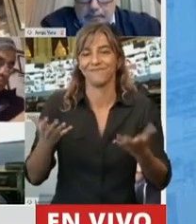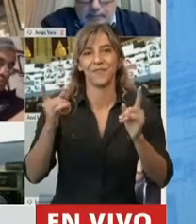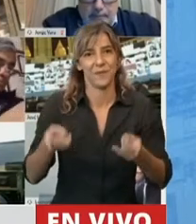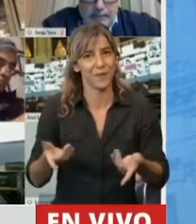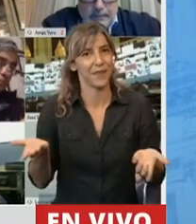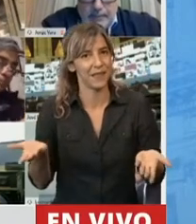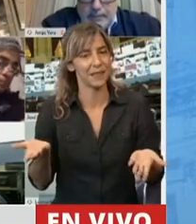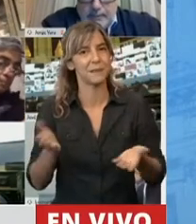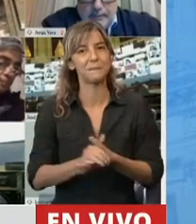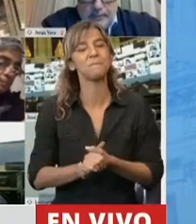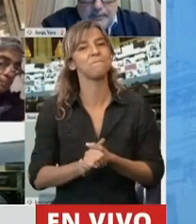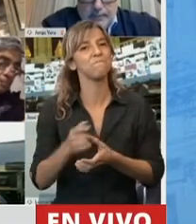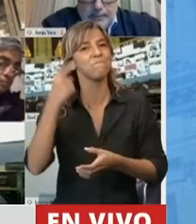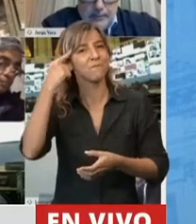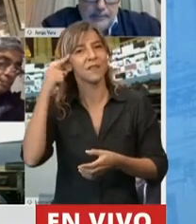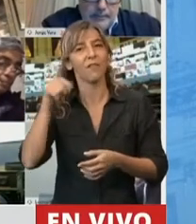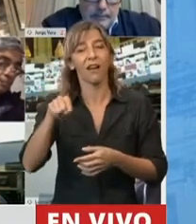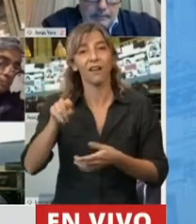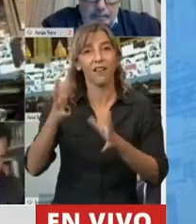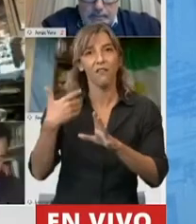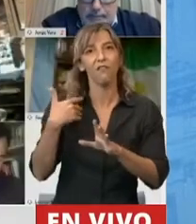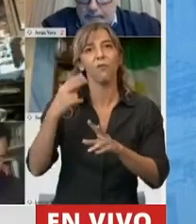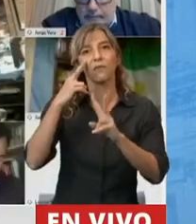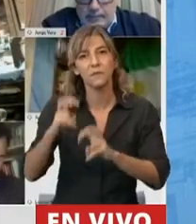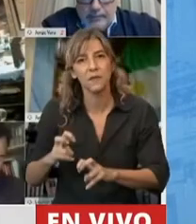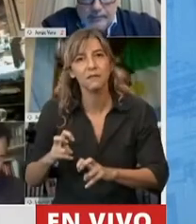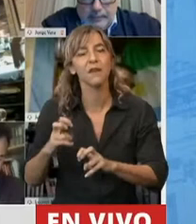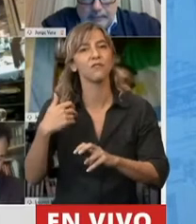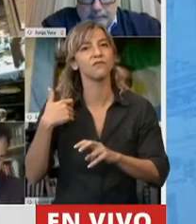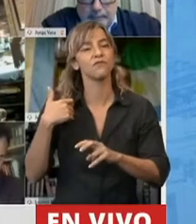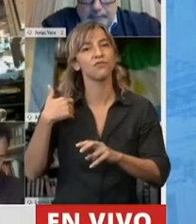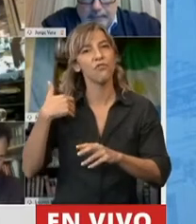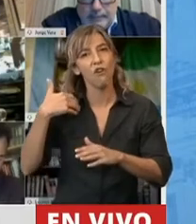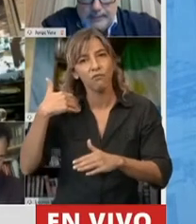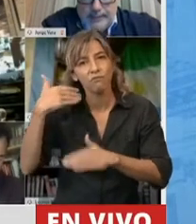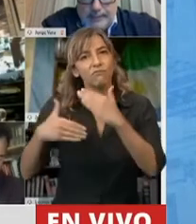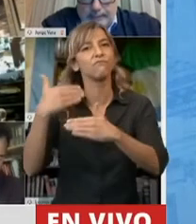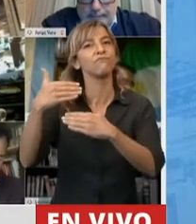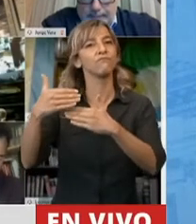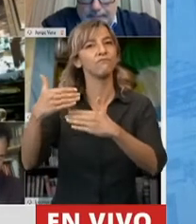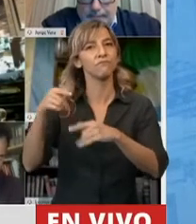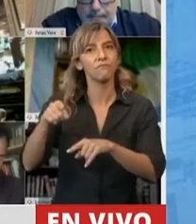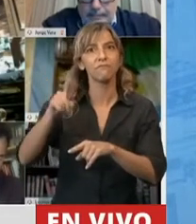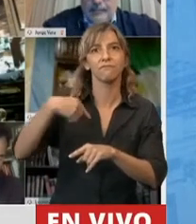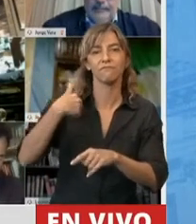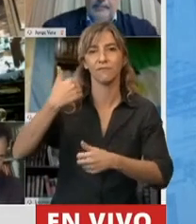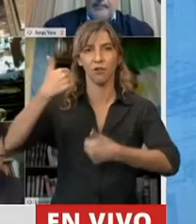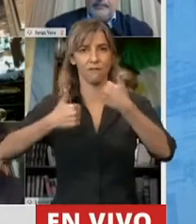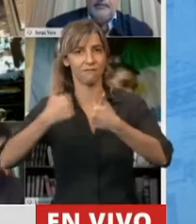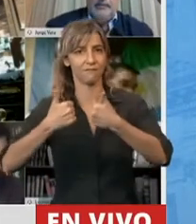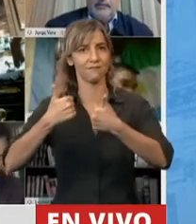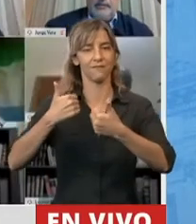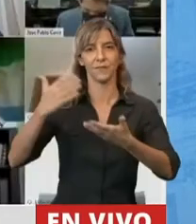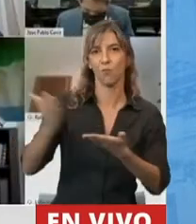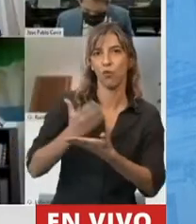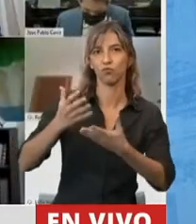permite conectar aprendizajes e investigaciones al valor productivo, a la competitividad, al agregado